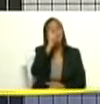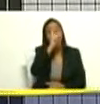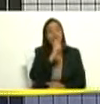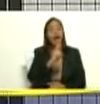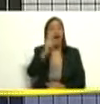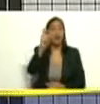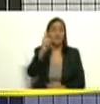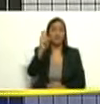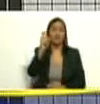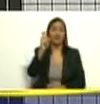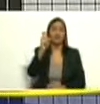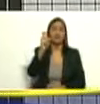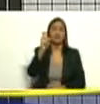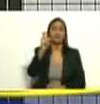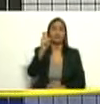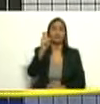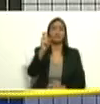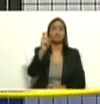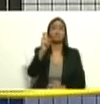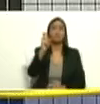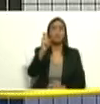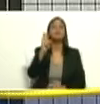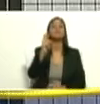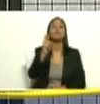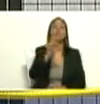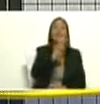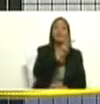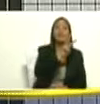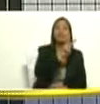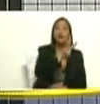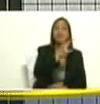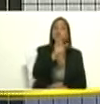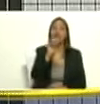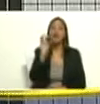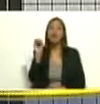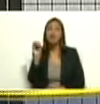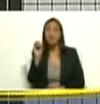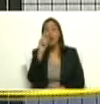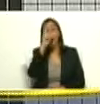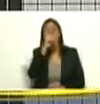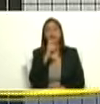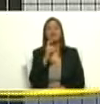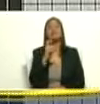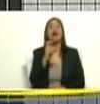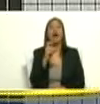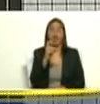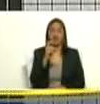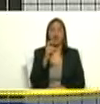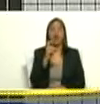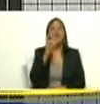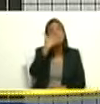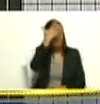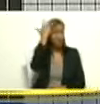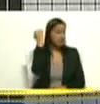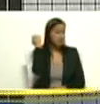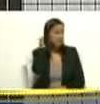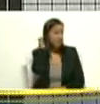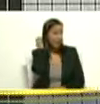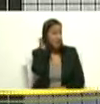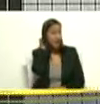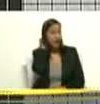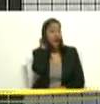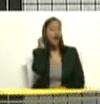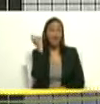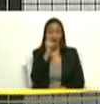tricentenario se cumplirán 300 años del nacimiento del gigante Francisco de Miranda aquí